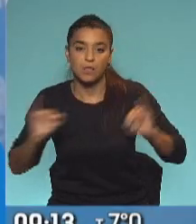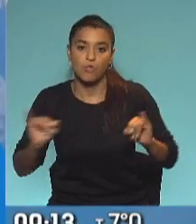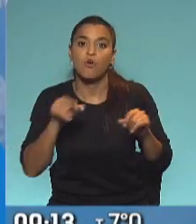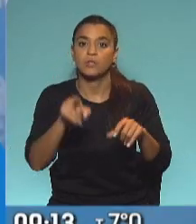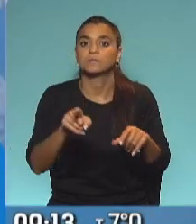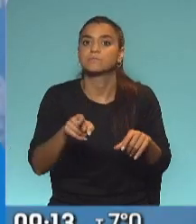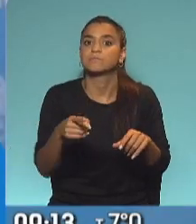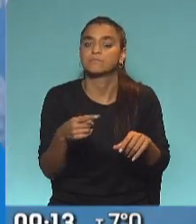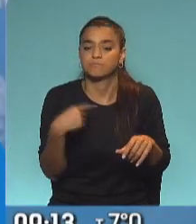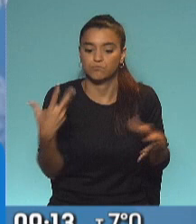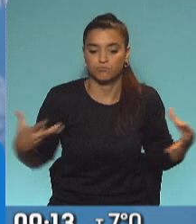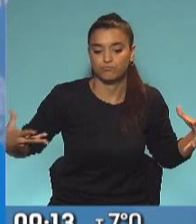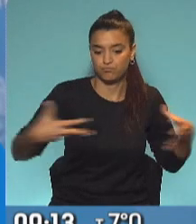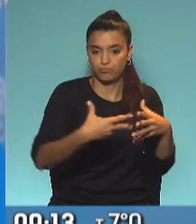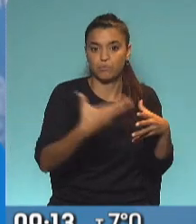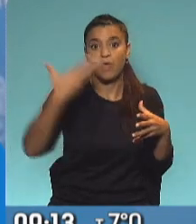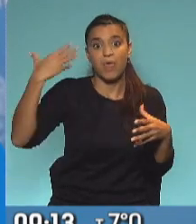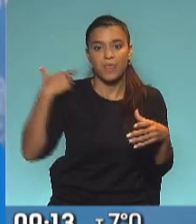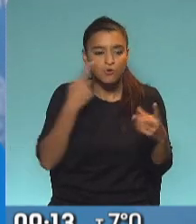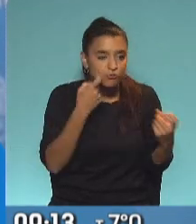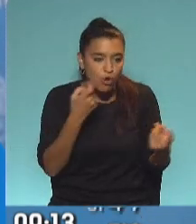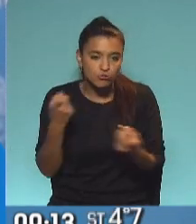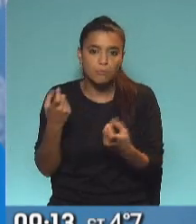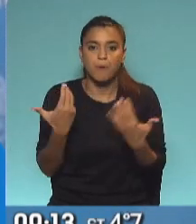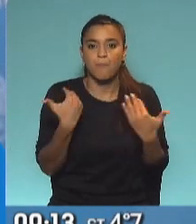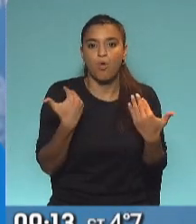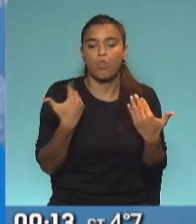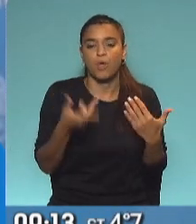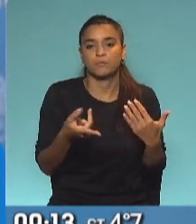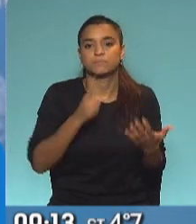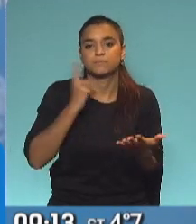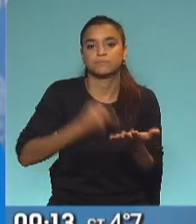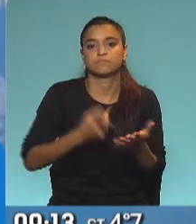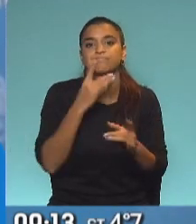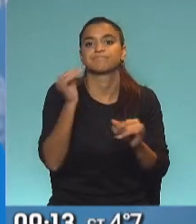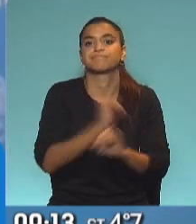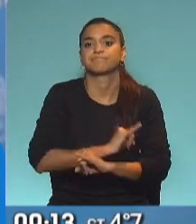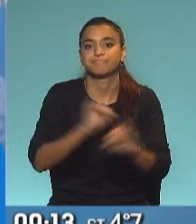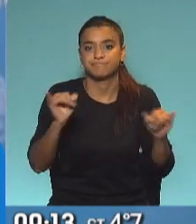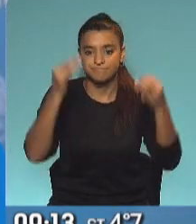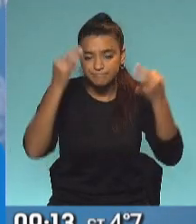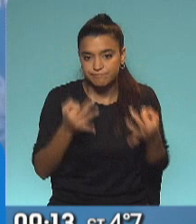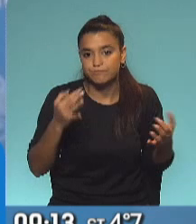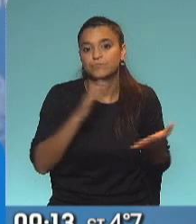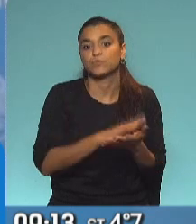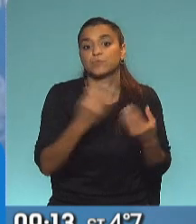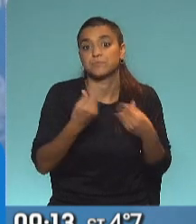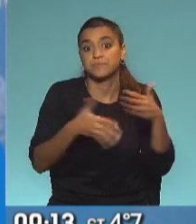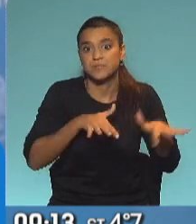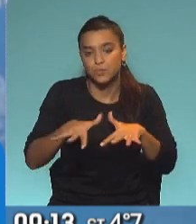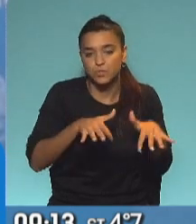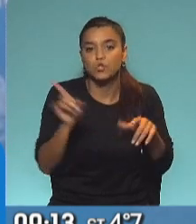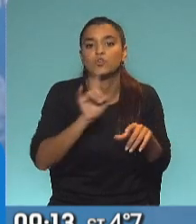que sumamos desde el principio del monitoreo para poder tomar las decisiones en función de esta situación,